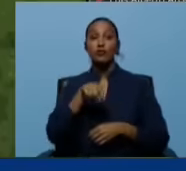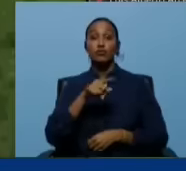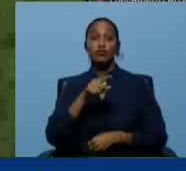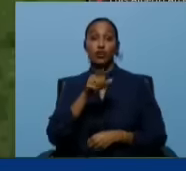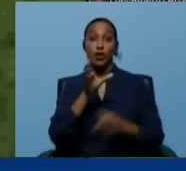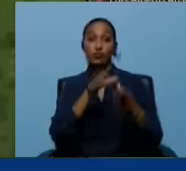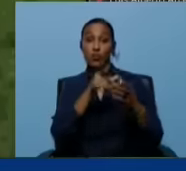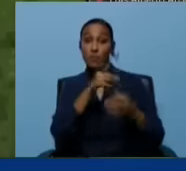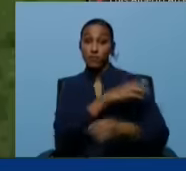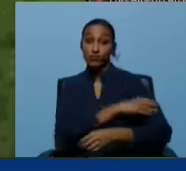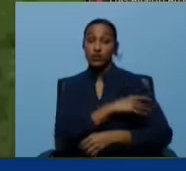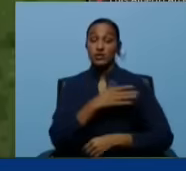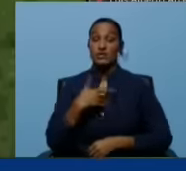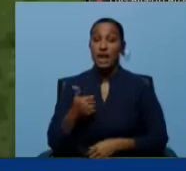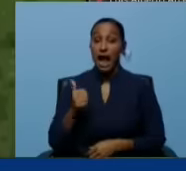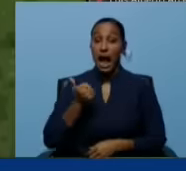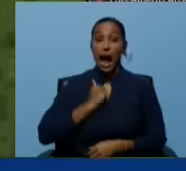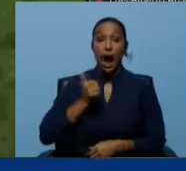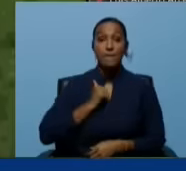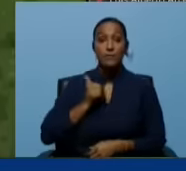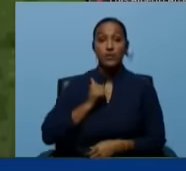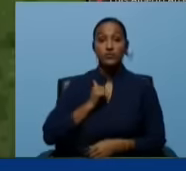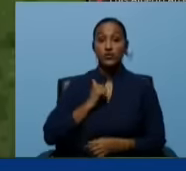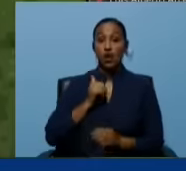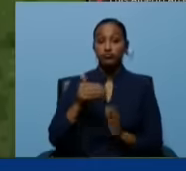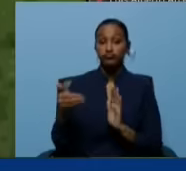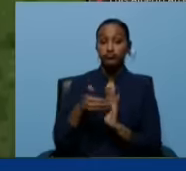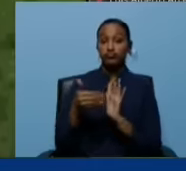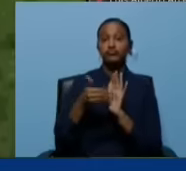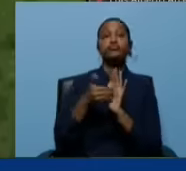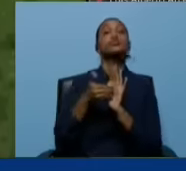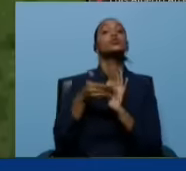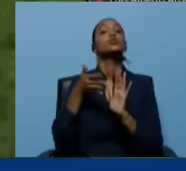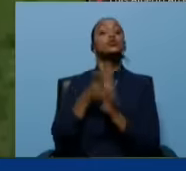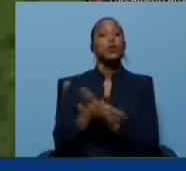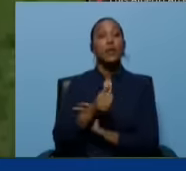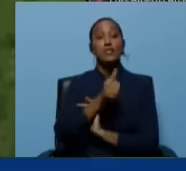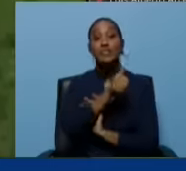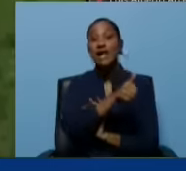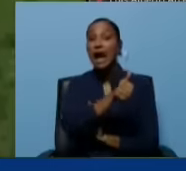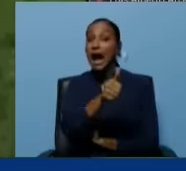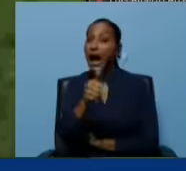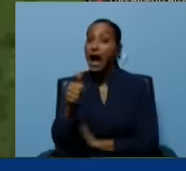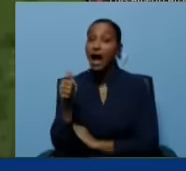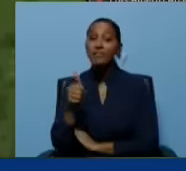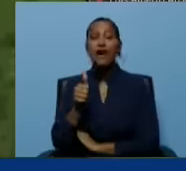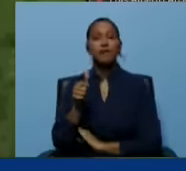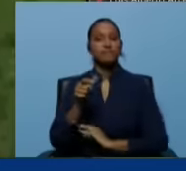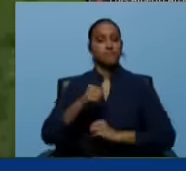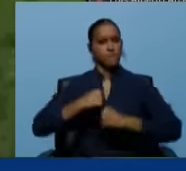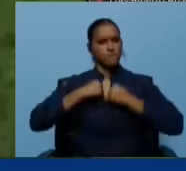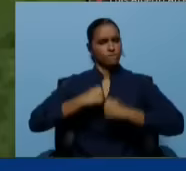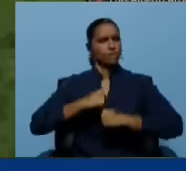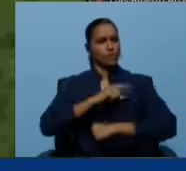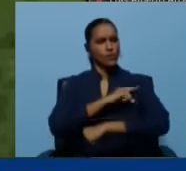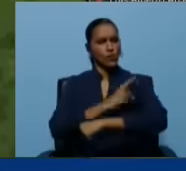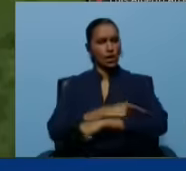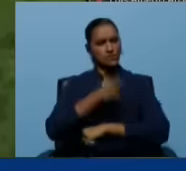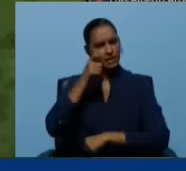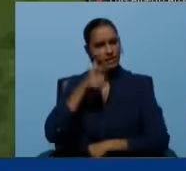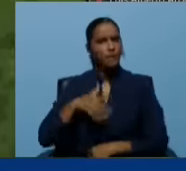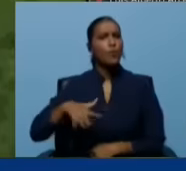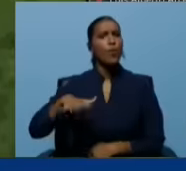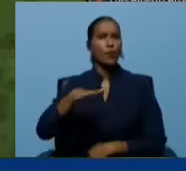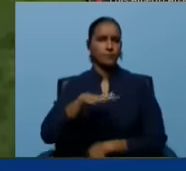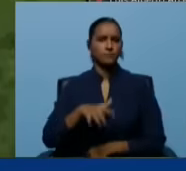mínima oportunidad para atentar contra el triunfo y la estabilidad de cada fuerza de orientación popular, así como de entorpecer